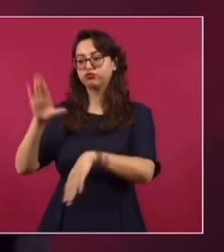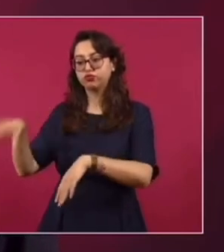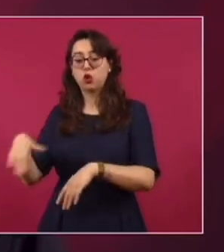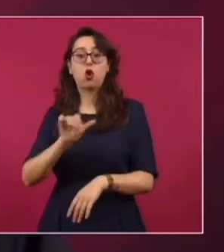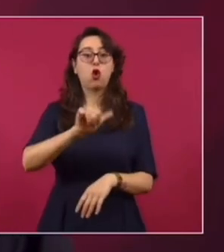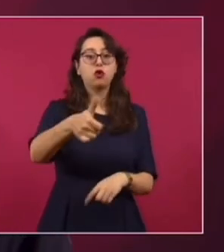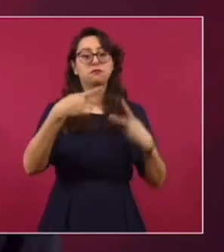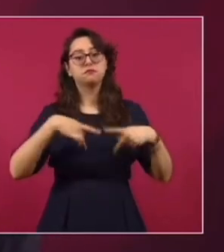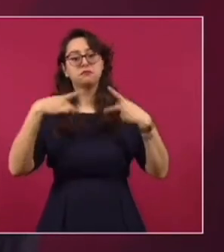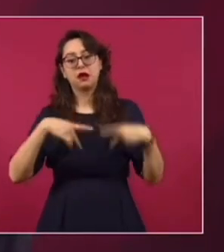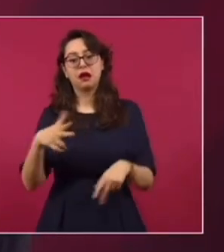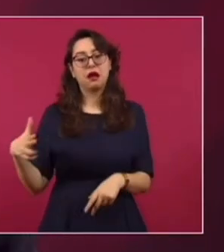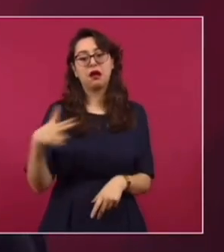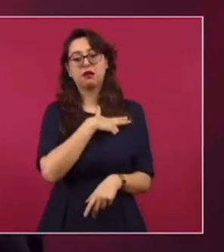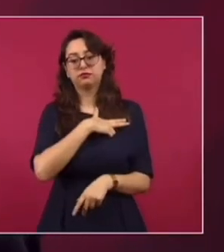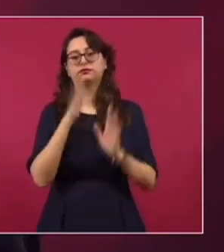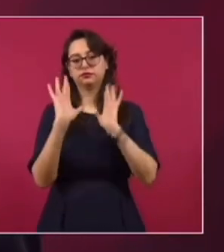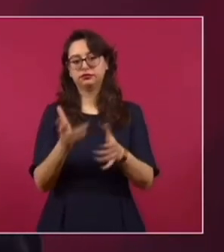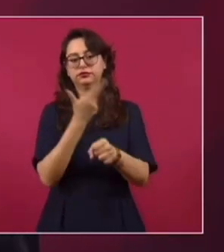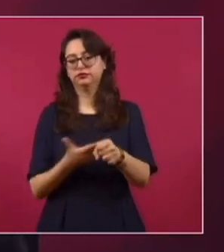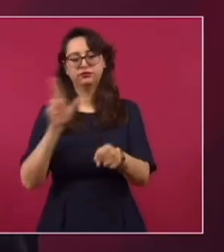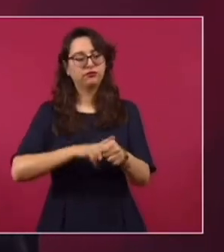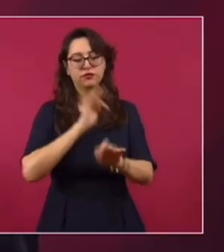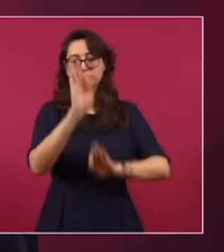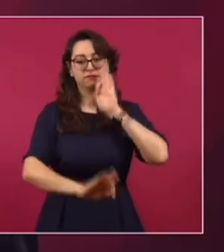sean atendidos, salvar vidas.